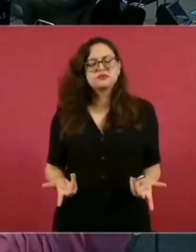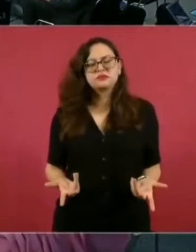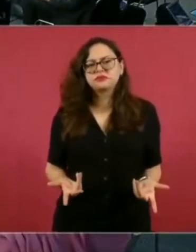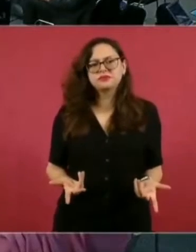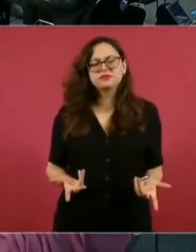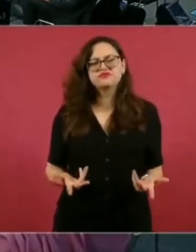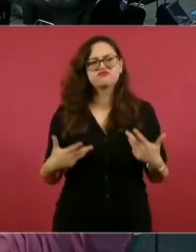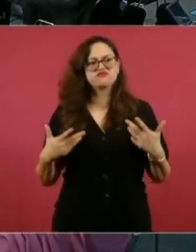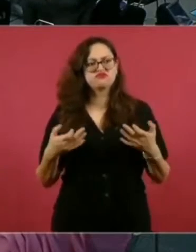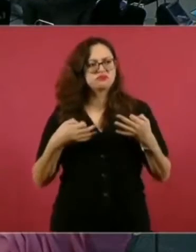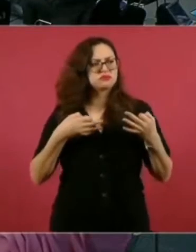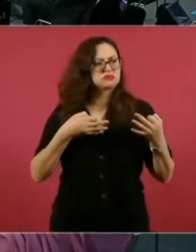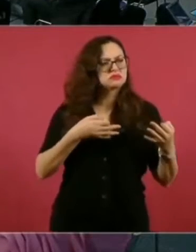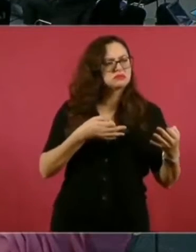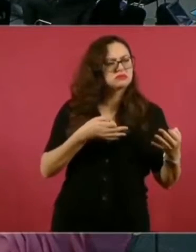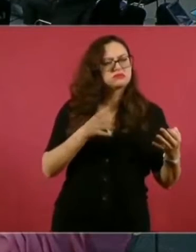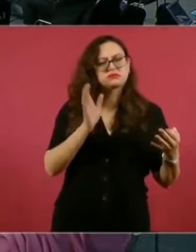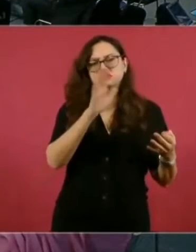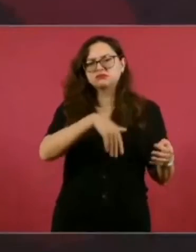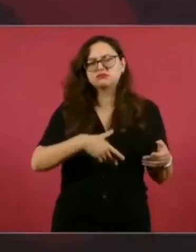de las conductas antisociales.